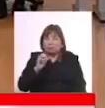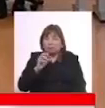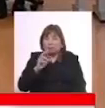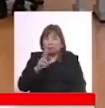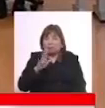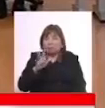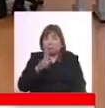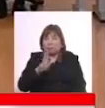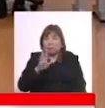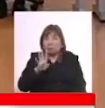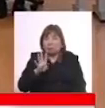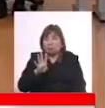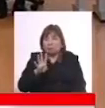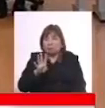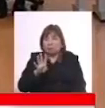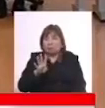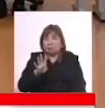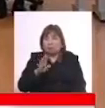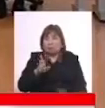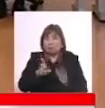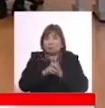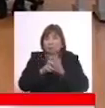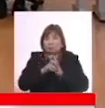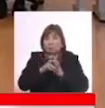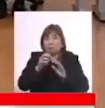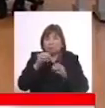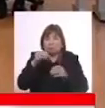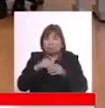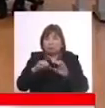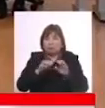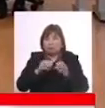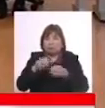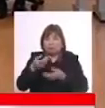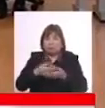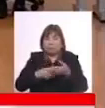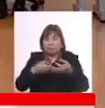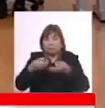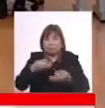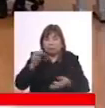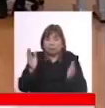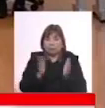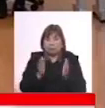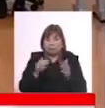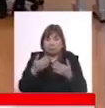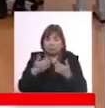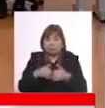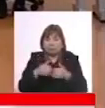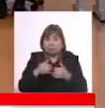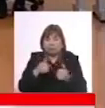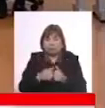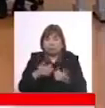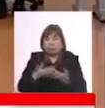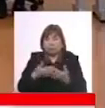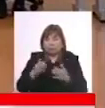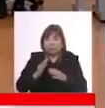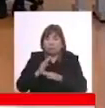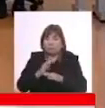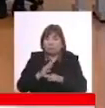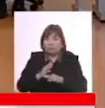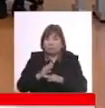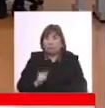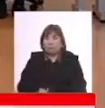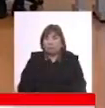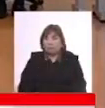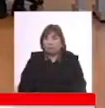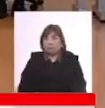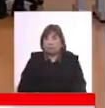ley 3554, ley que promueve la reactivación económica de las micro, pequeñas y medianas empresas a través del